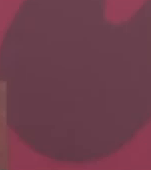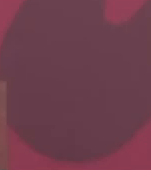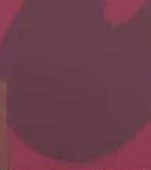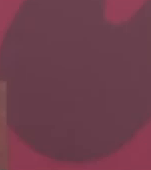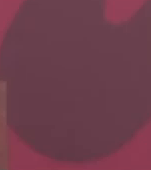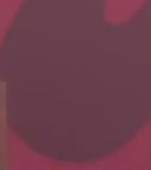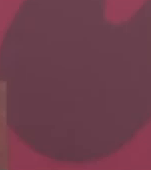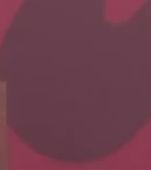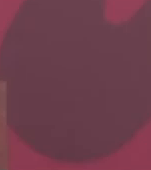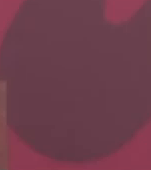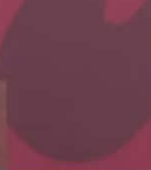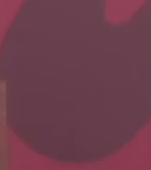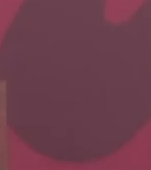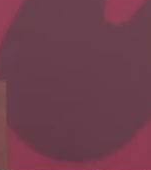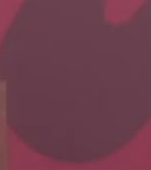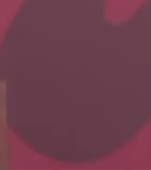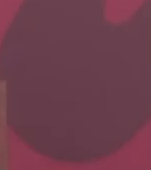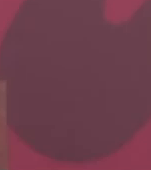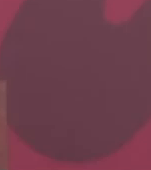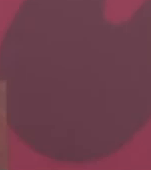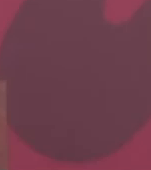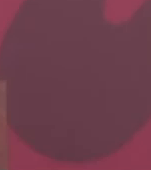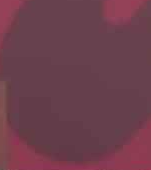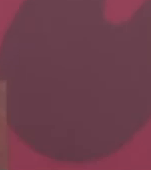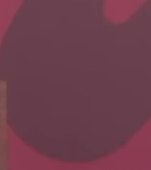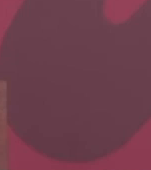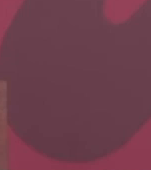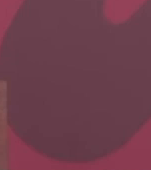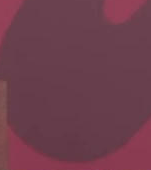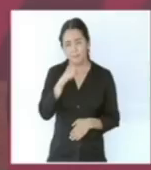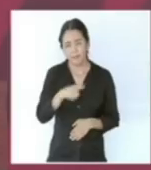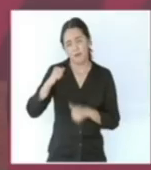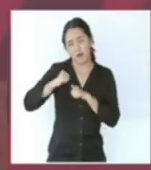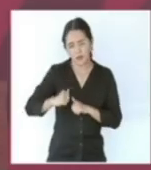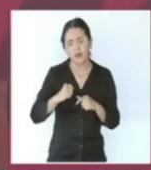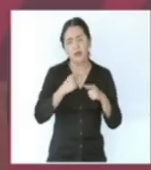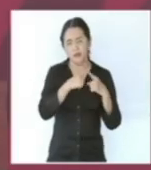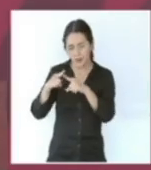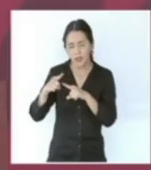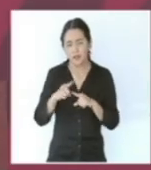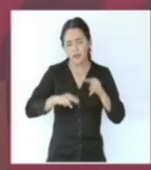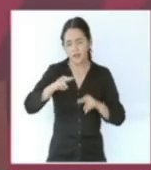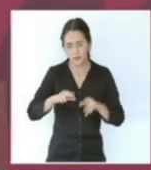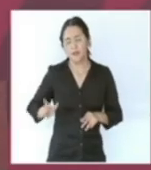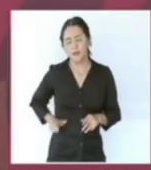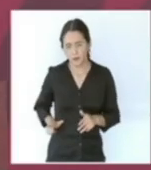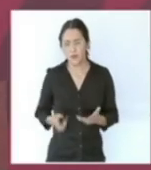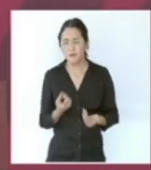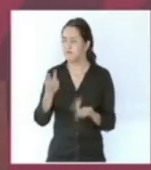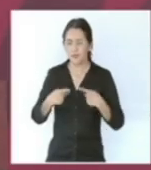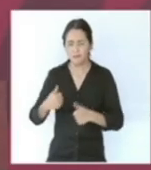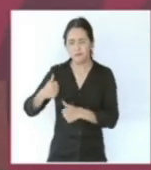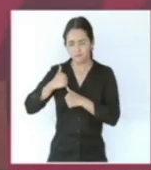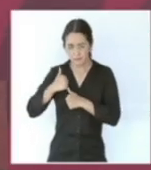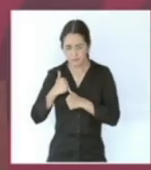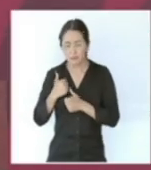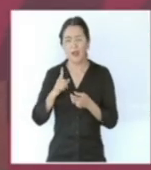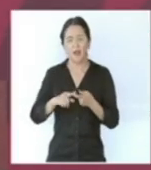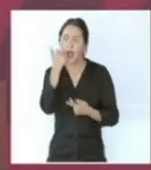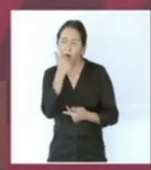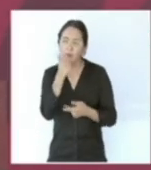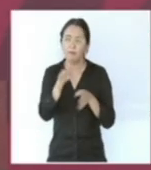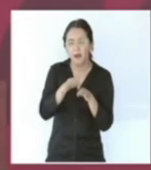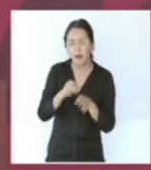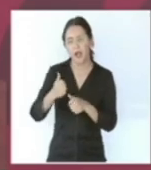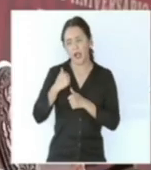compañeras y compañeros de gabinete del gobierno de México autoridades de los tres órdenes de gobierno integrante de las fuerzas armadas personal de la heroica Escuela Nacional